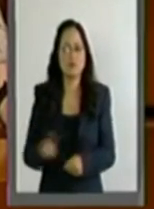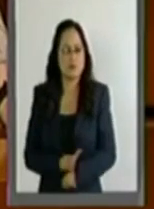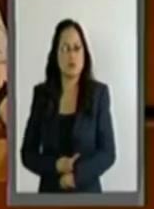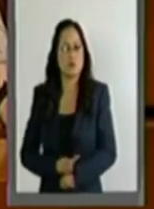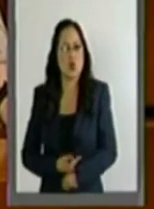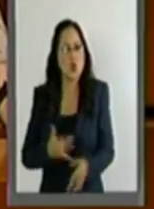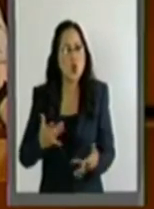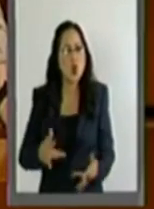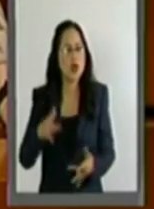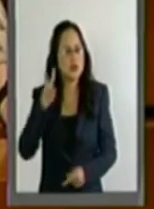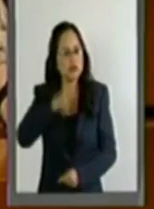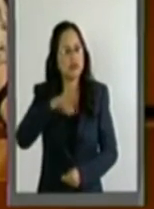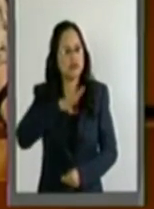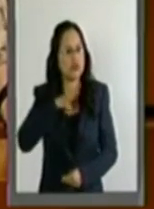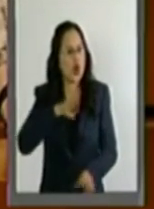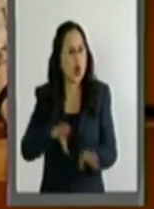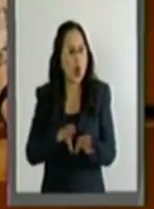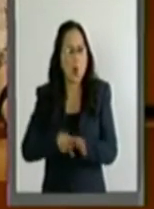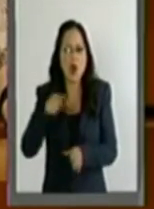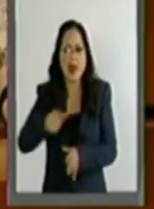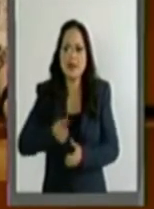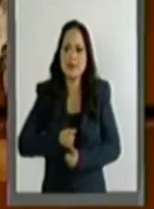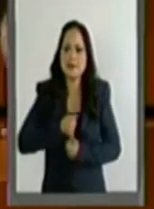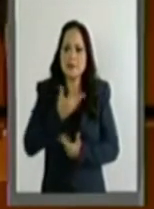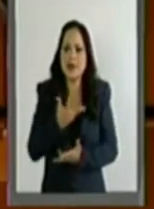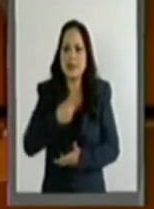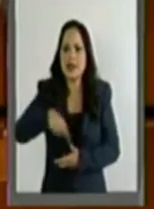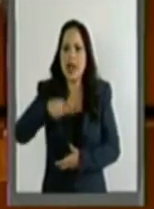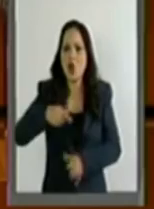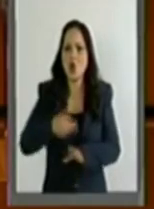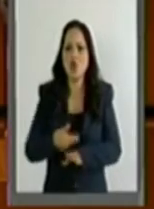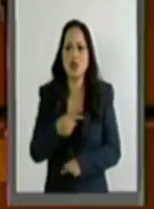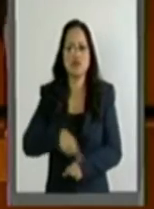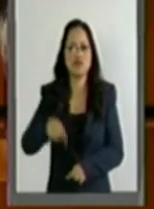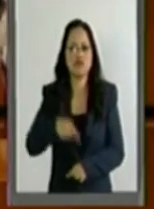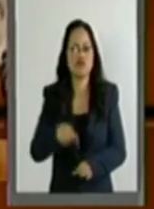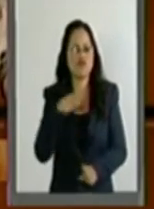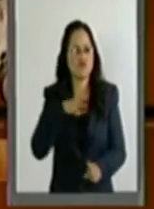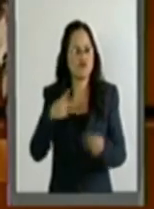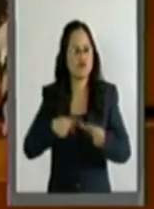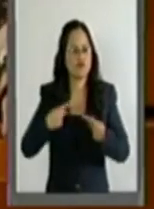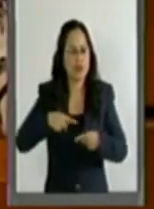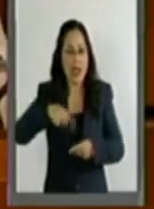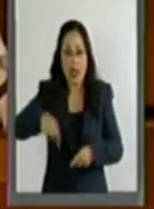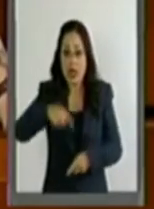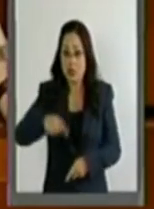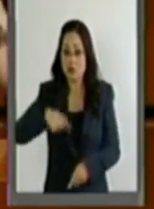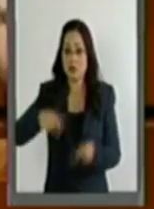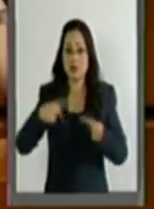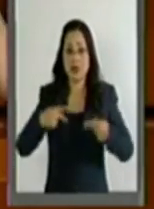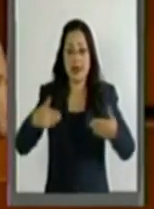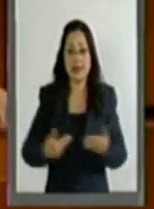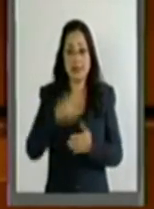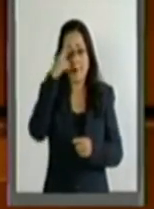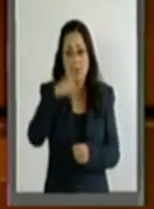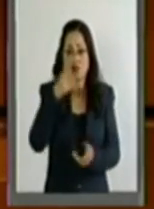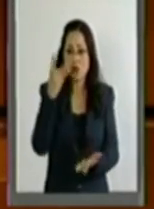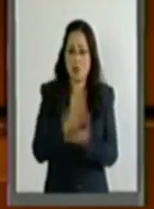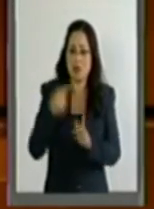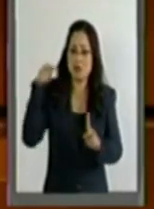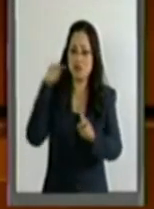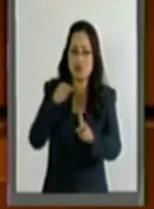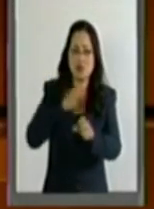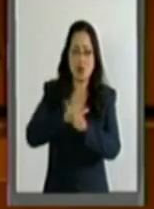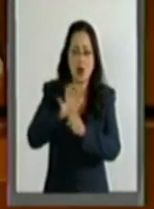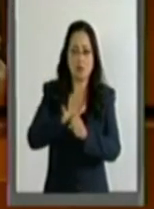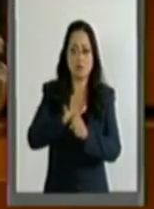alevosía con la que ha hecho expresiones en contra de un pueblo que no ha acreditado más a lo largo de su historia que